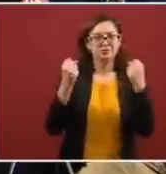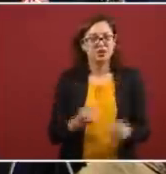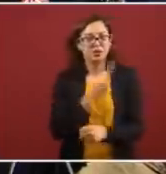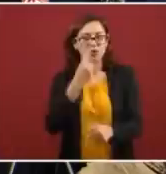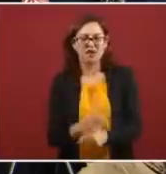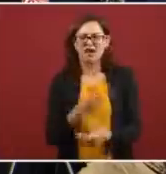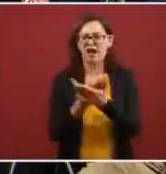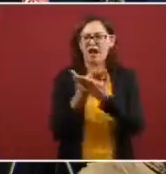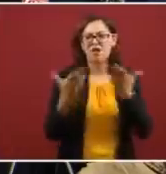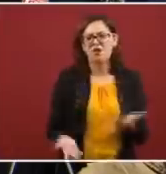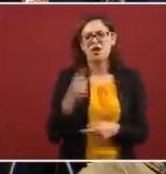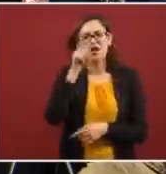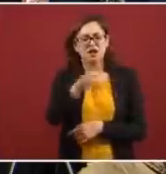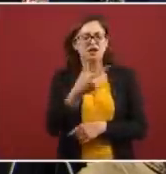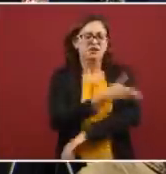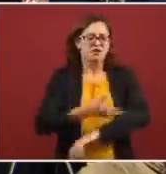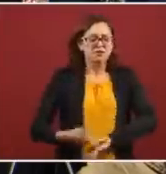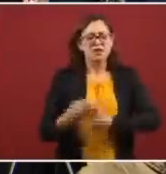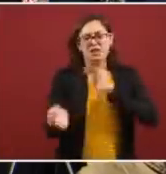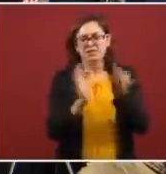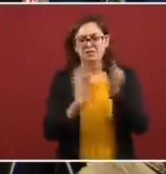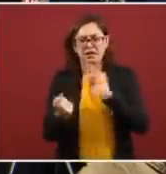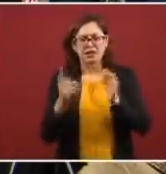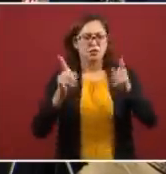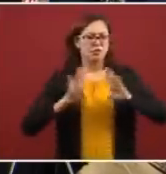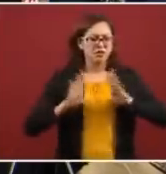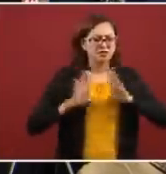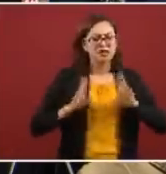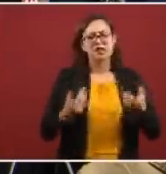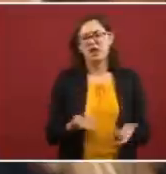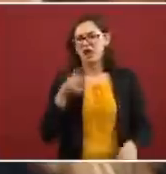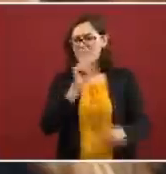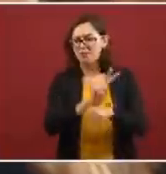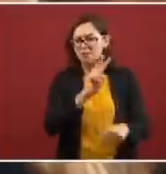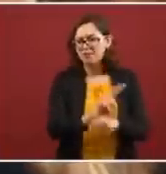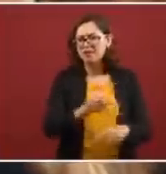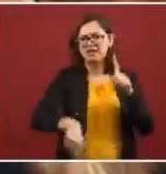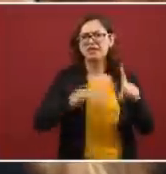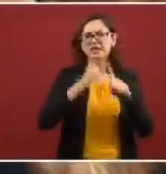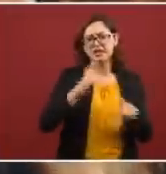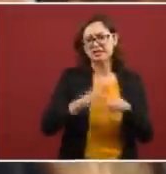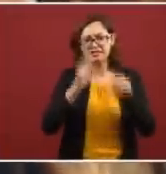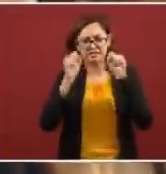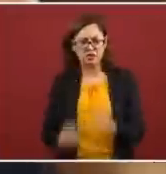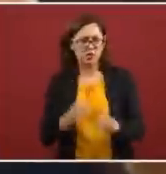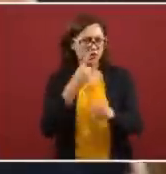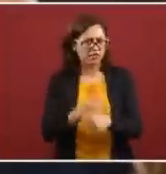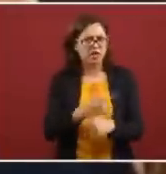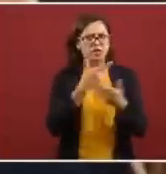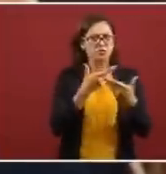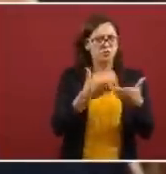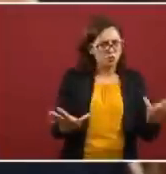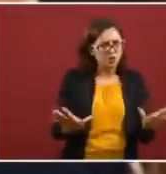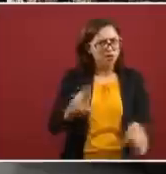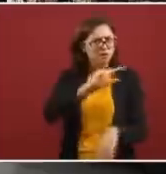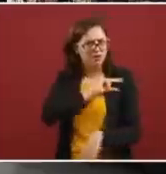cuida las instalaciones de los familiares de los militares seguridad pública seguridad privada o son los propios militares